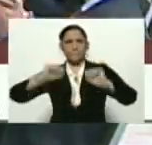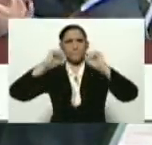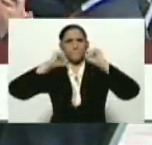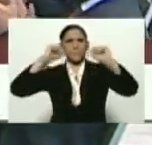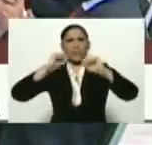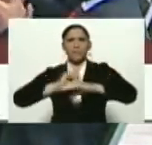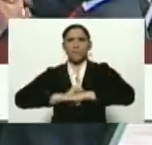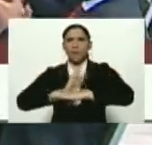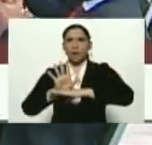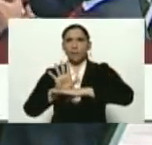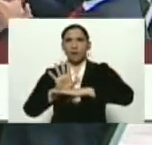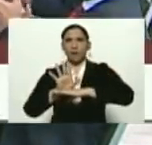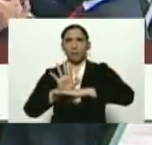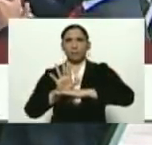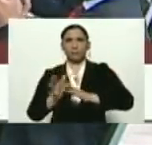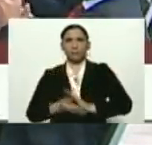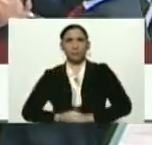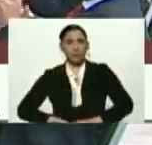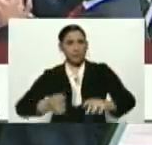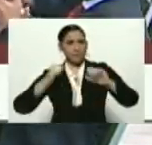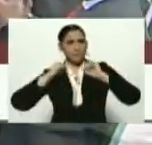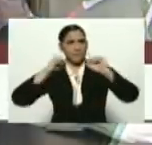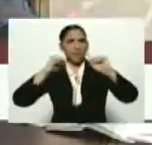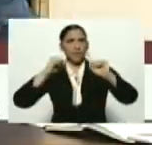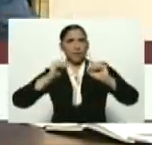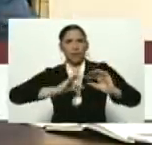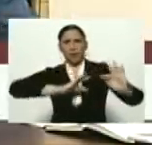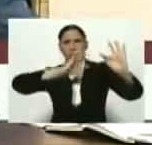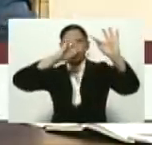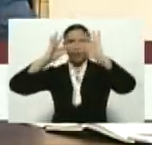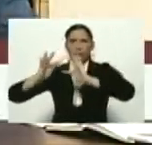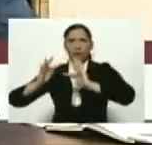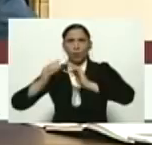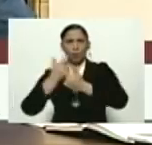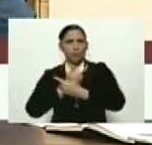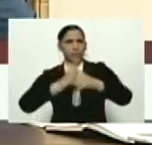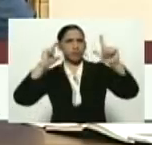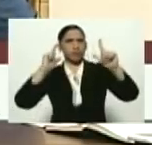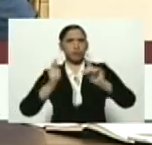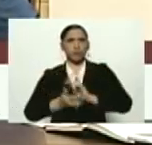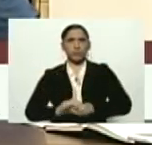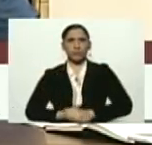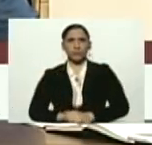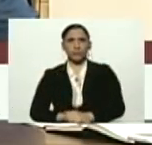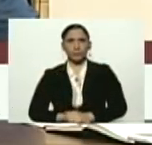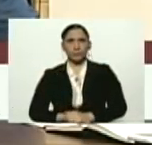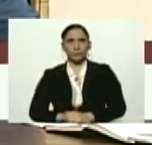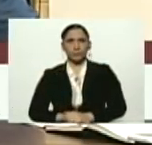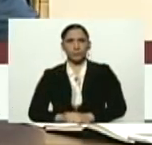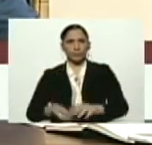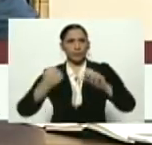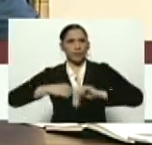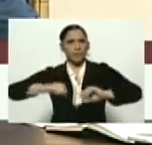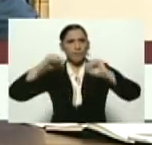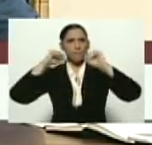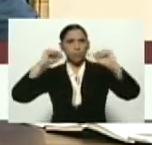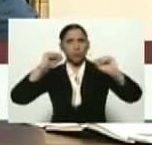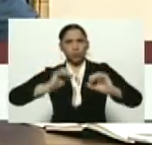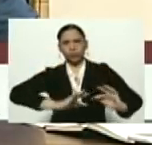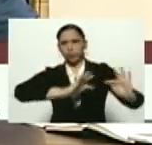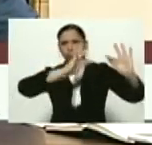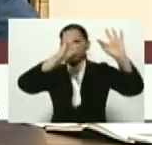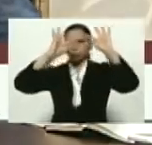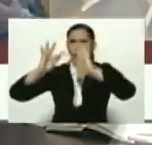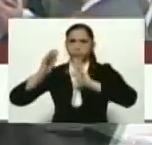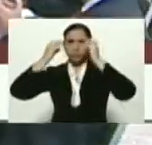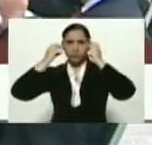ALBA! ¡Que viva el legado de los libertadores! ¡Que viva el legado de Fidel